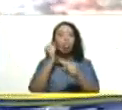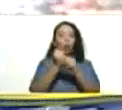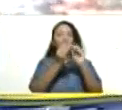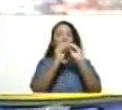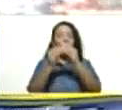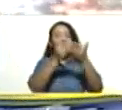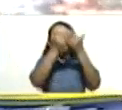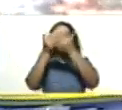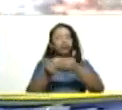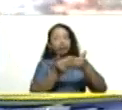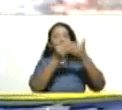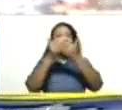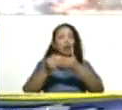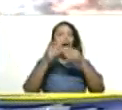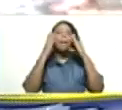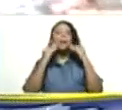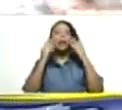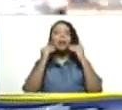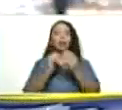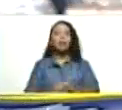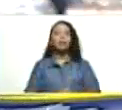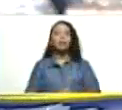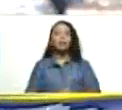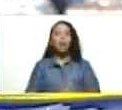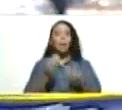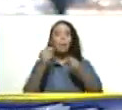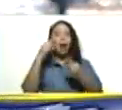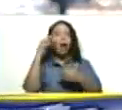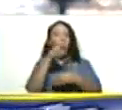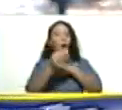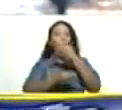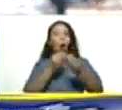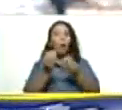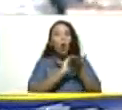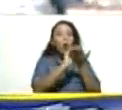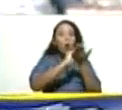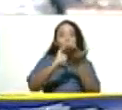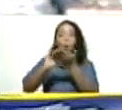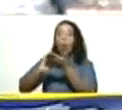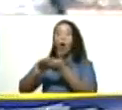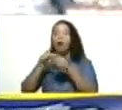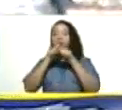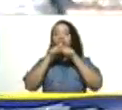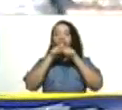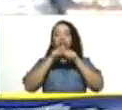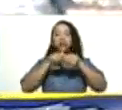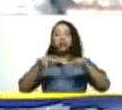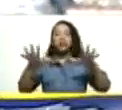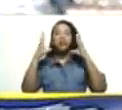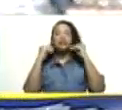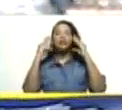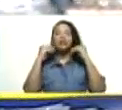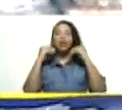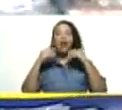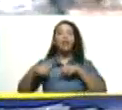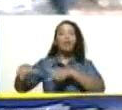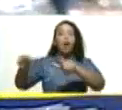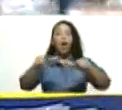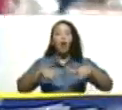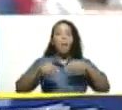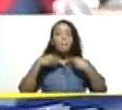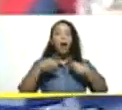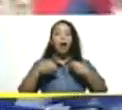la experiencia y para ver la pertinencia de extender la experiencia local para